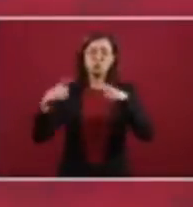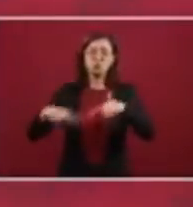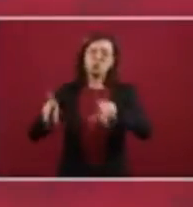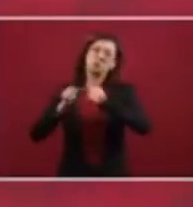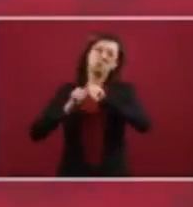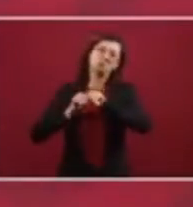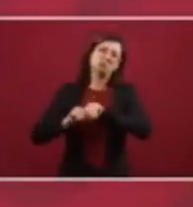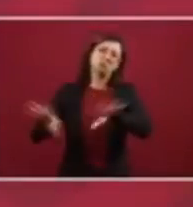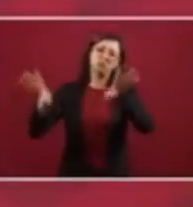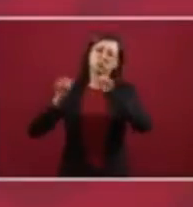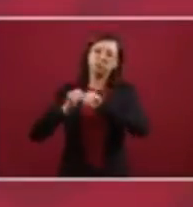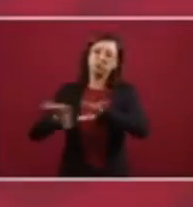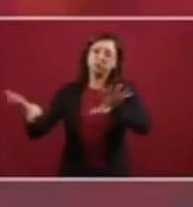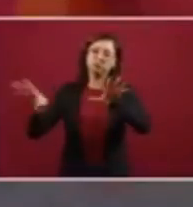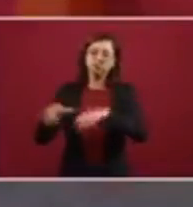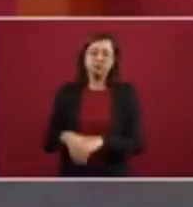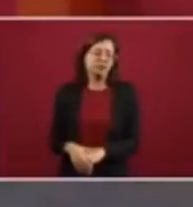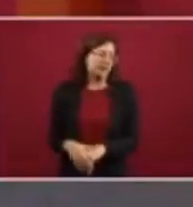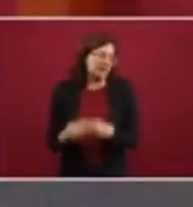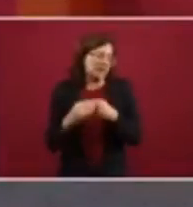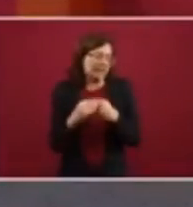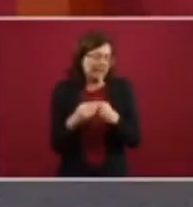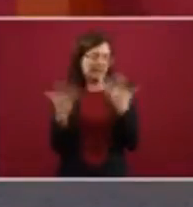conozca, ¿sí? Y desde luego